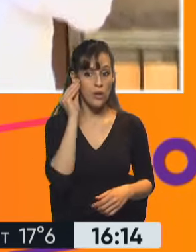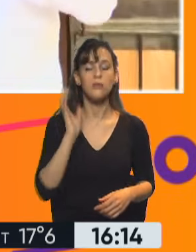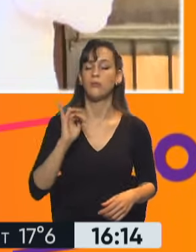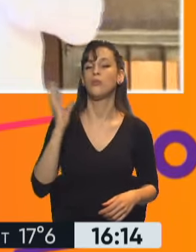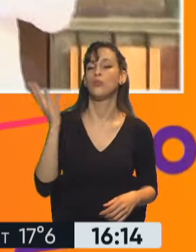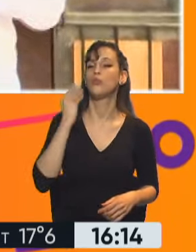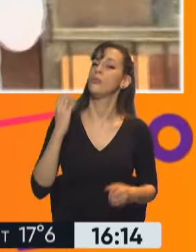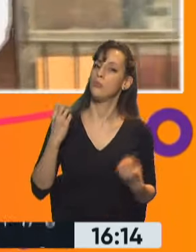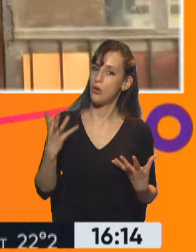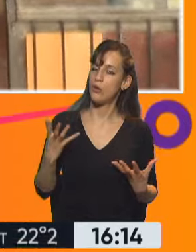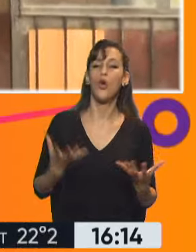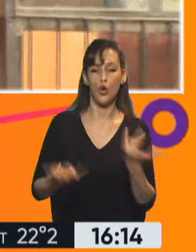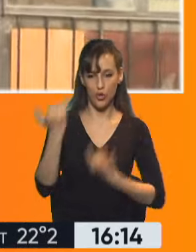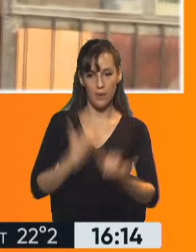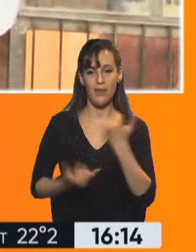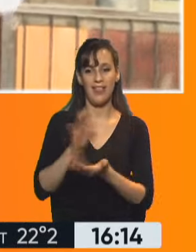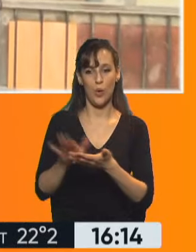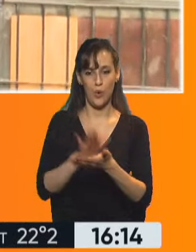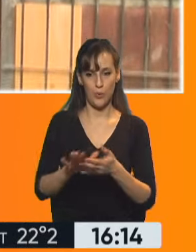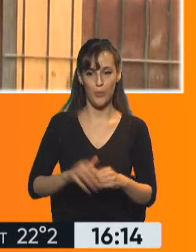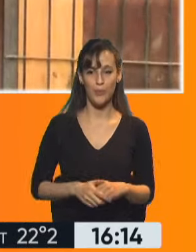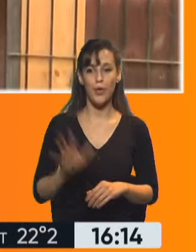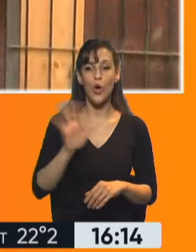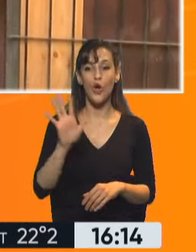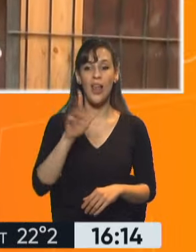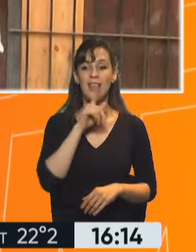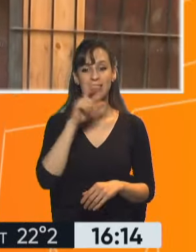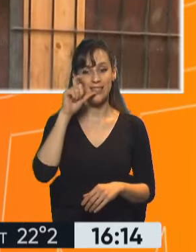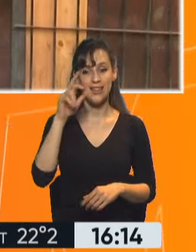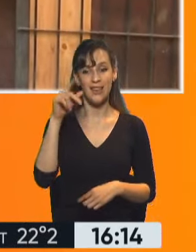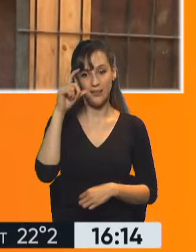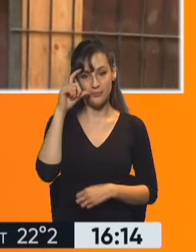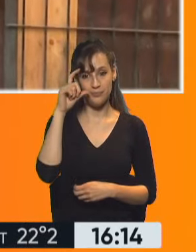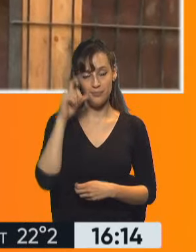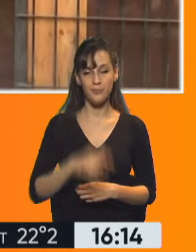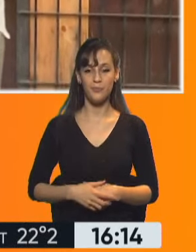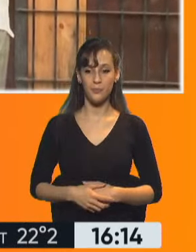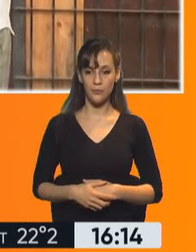Ahí te escucho mejor. Ahí te escucho. Contame entonces. Ahí me escuchás. Hola, Tere. A la cámara. No. Entonces,